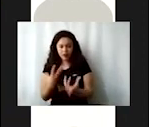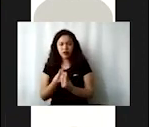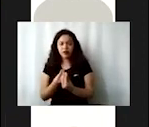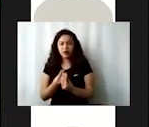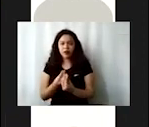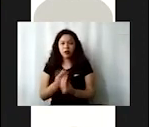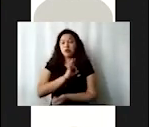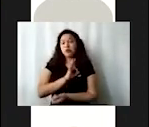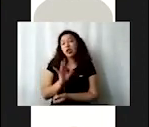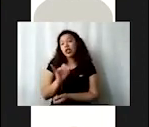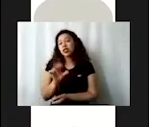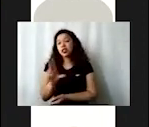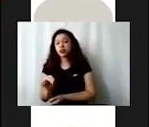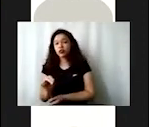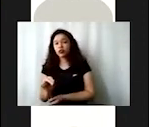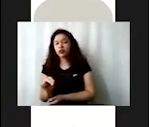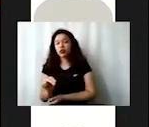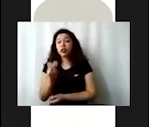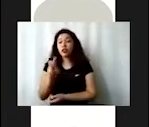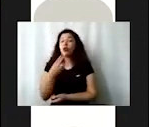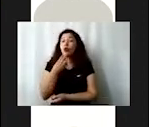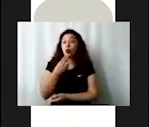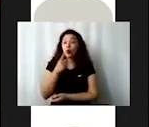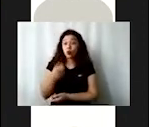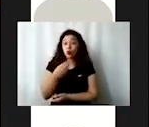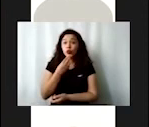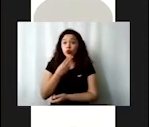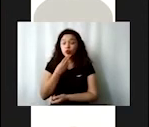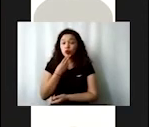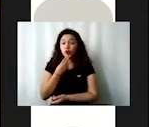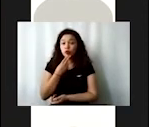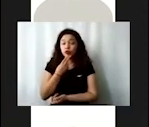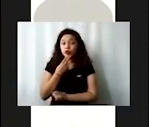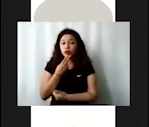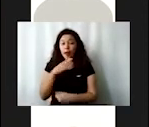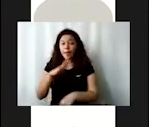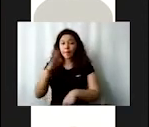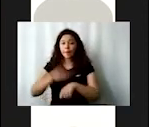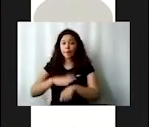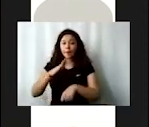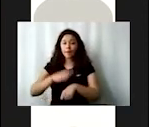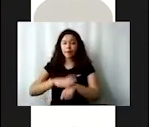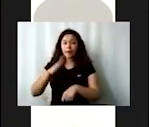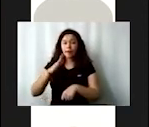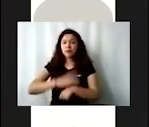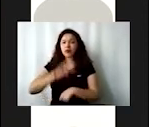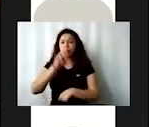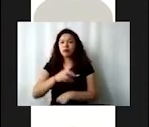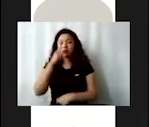no, pero si lo utilizas, va a ser de mayor provecho y resultado para tu empresa,